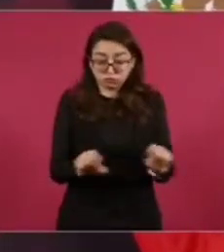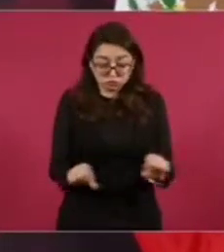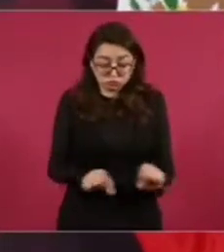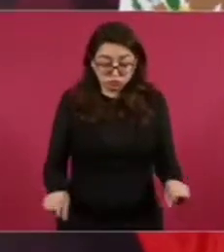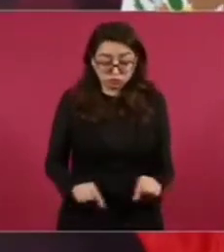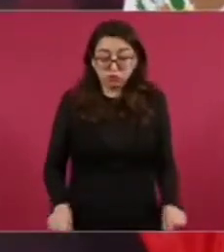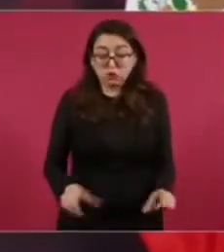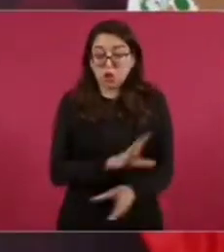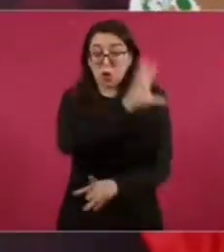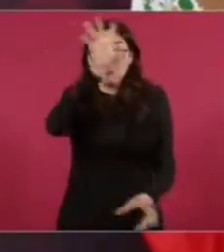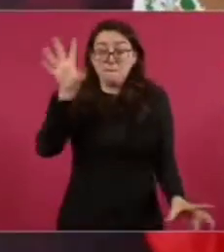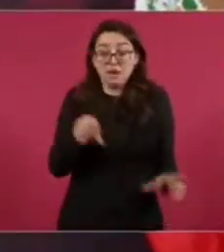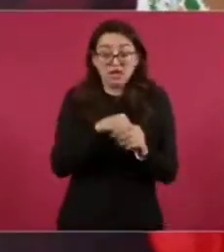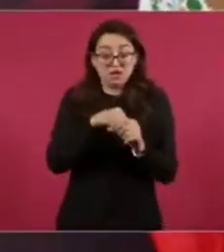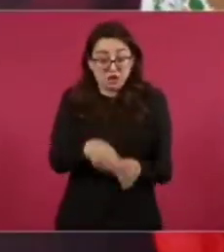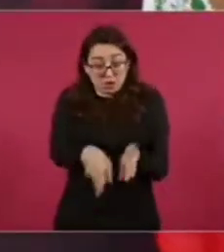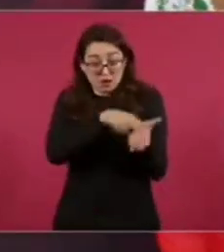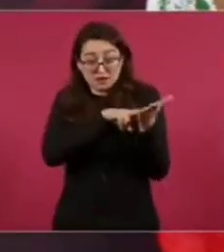todo tachado,